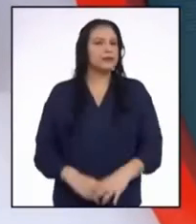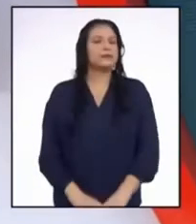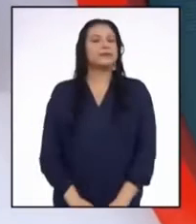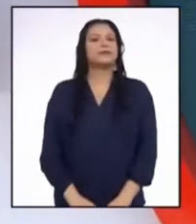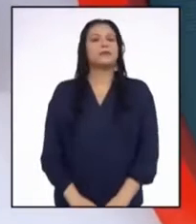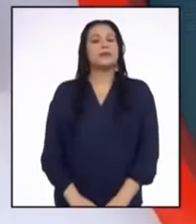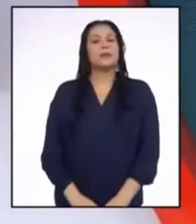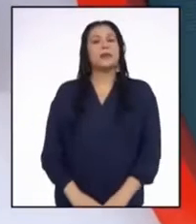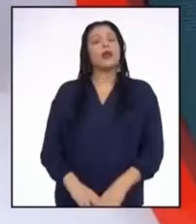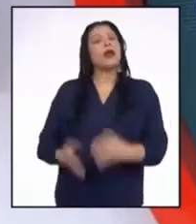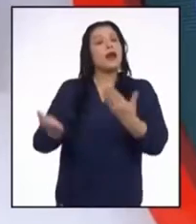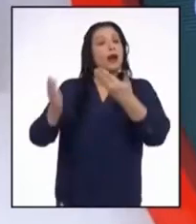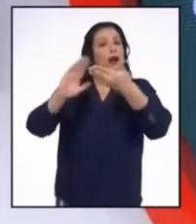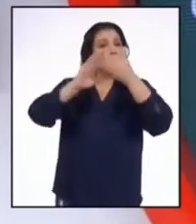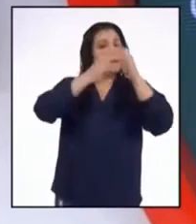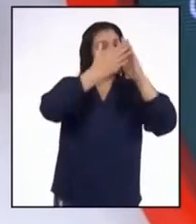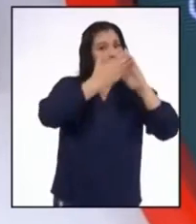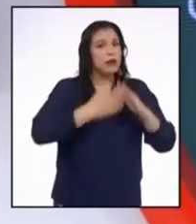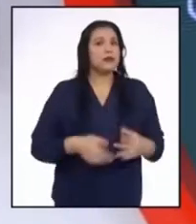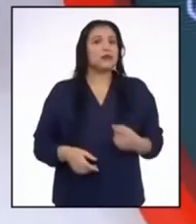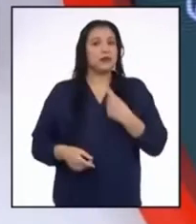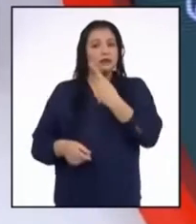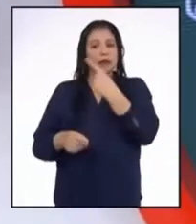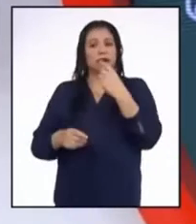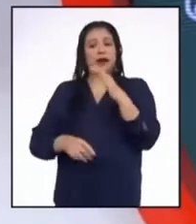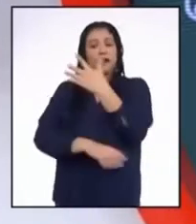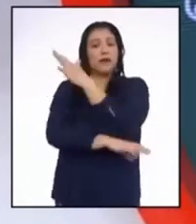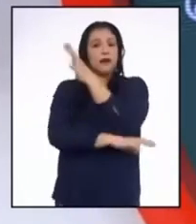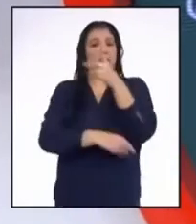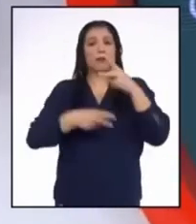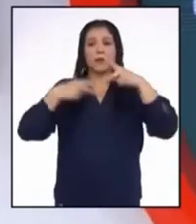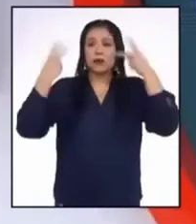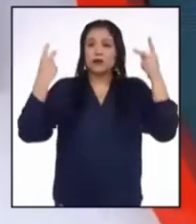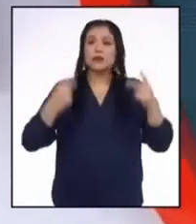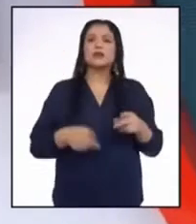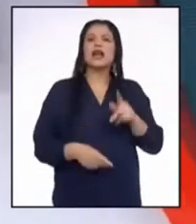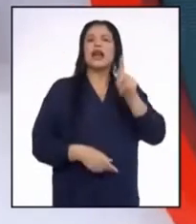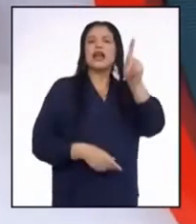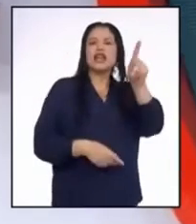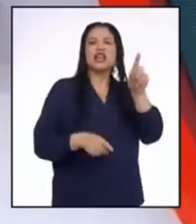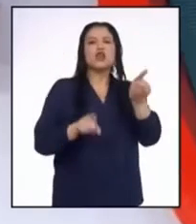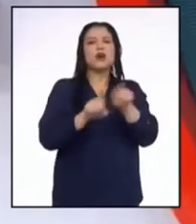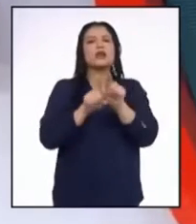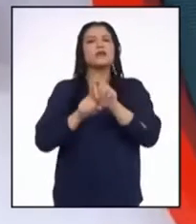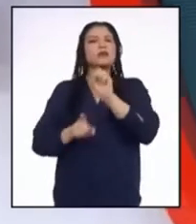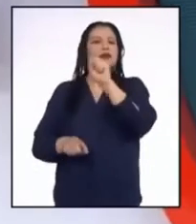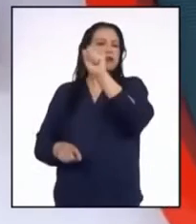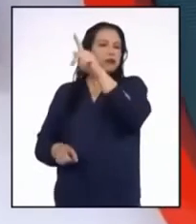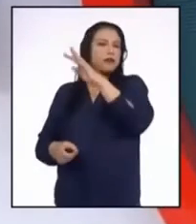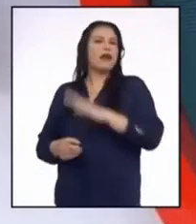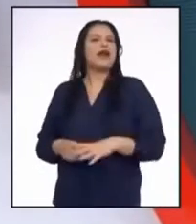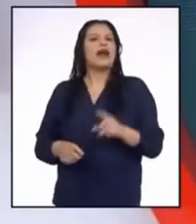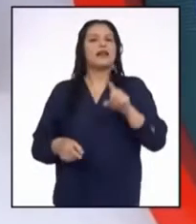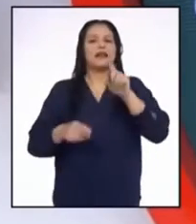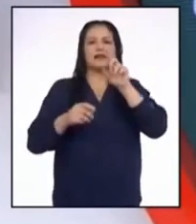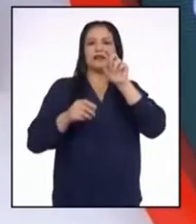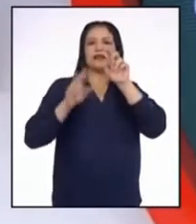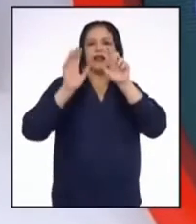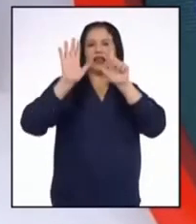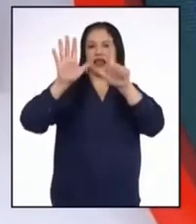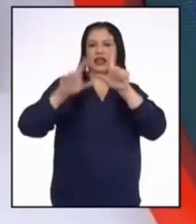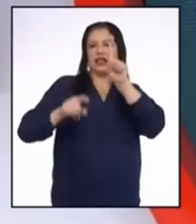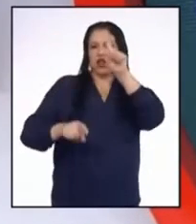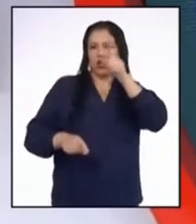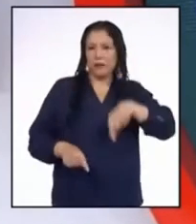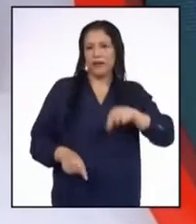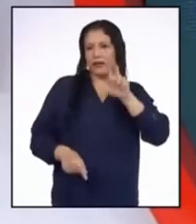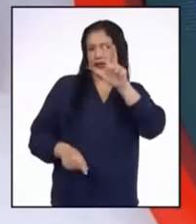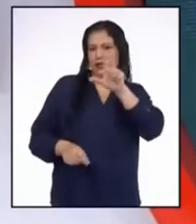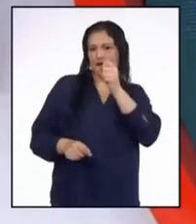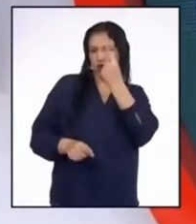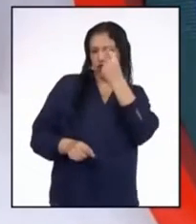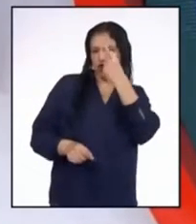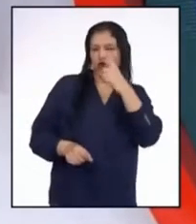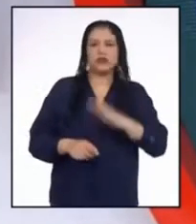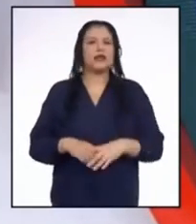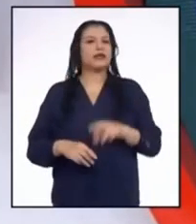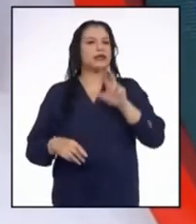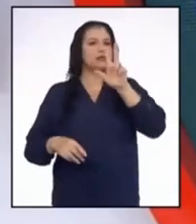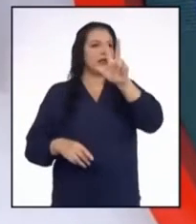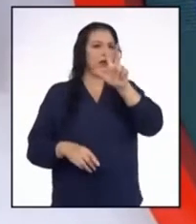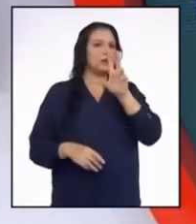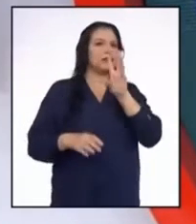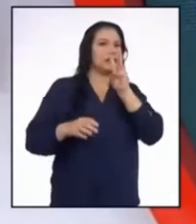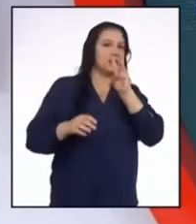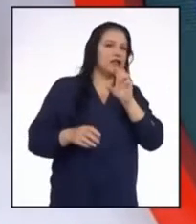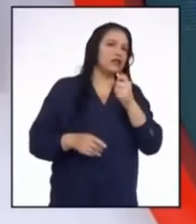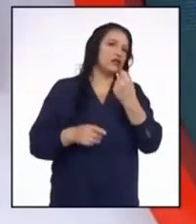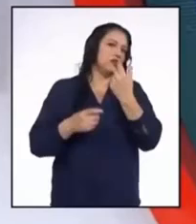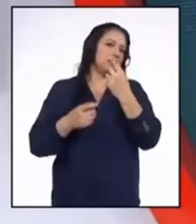La población de las comunidades amazónicas Quichua y Shipibo-Conibo es de 71.311 y 32.964